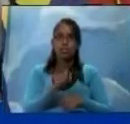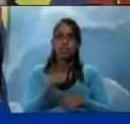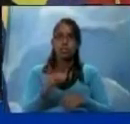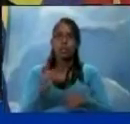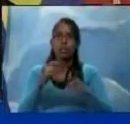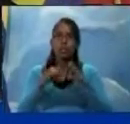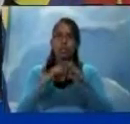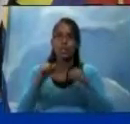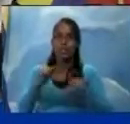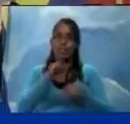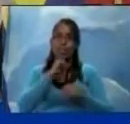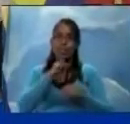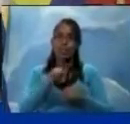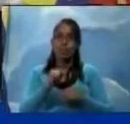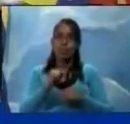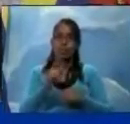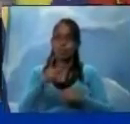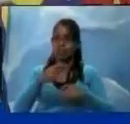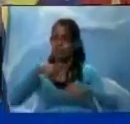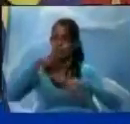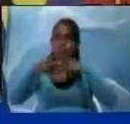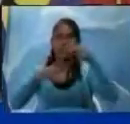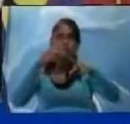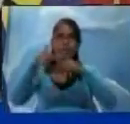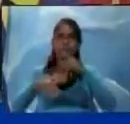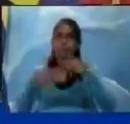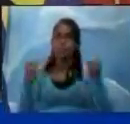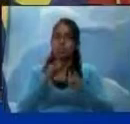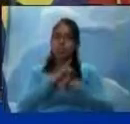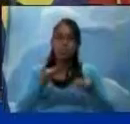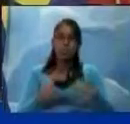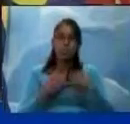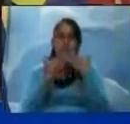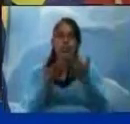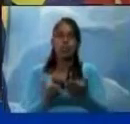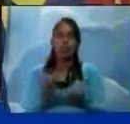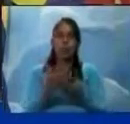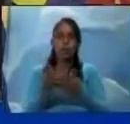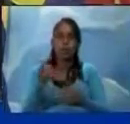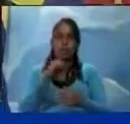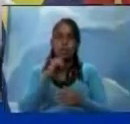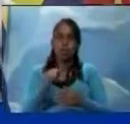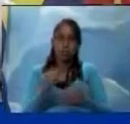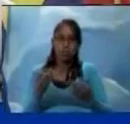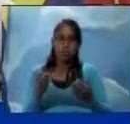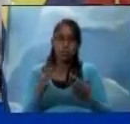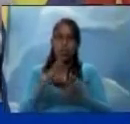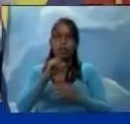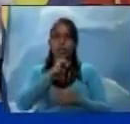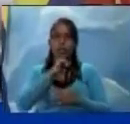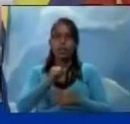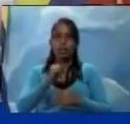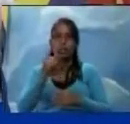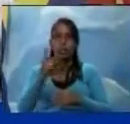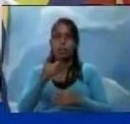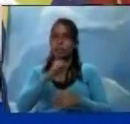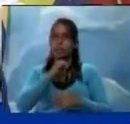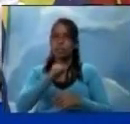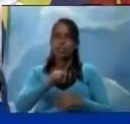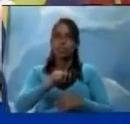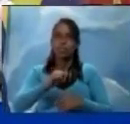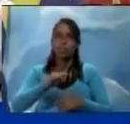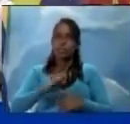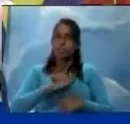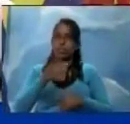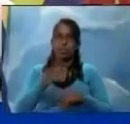amados hermanos, y multiplicó lo que le había entregado su Señor. Cuando vino el Señor a